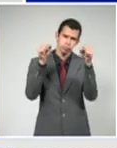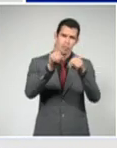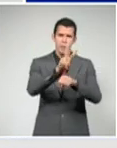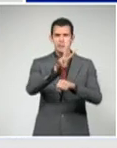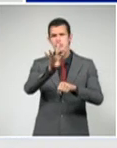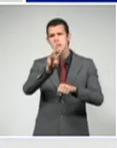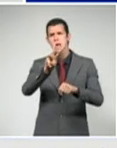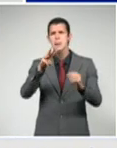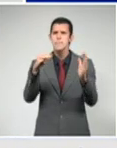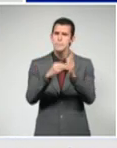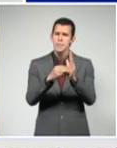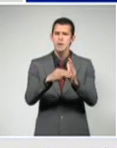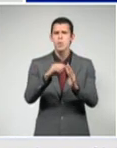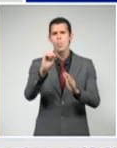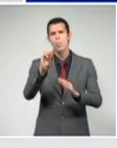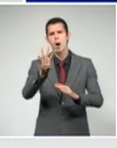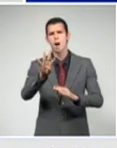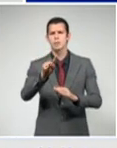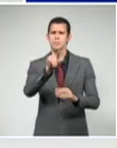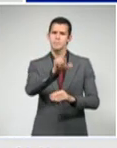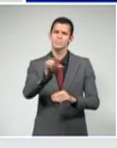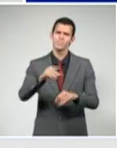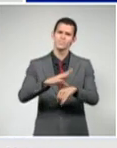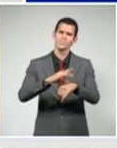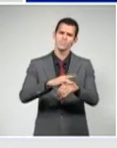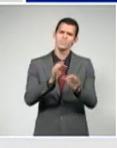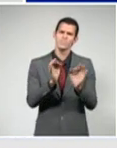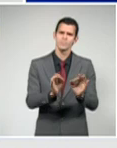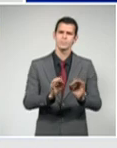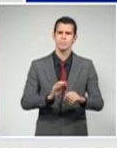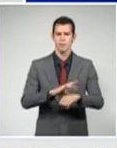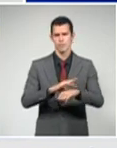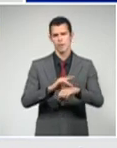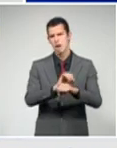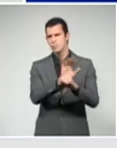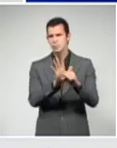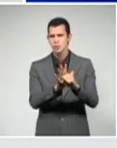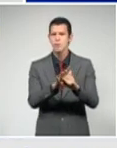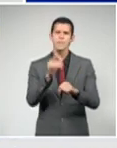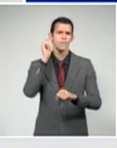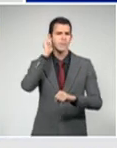23.004 casos confirmados en el mes de febrero.